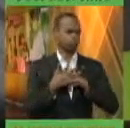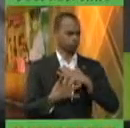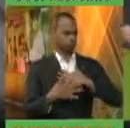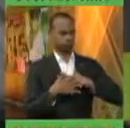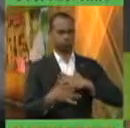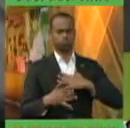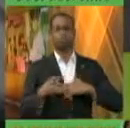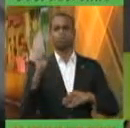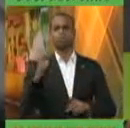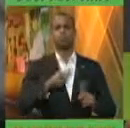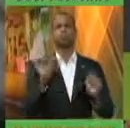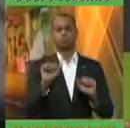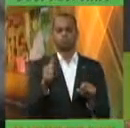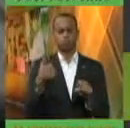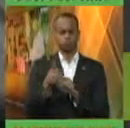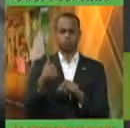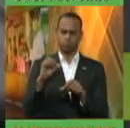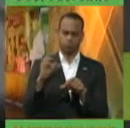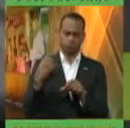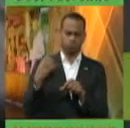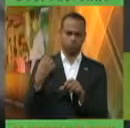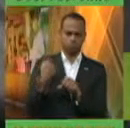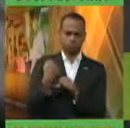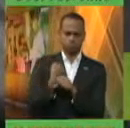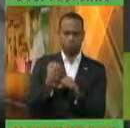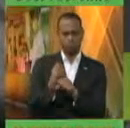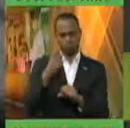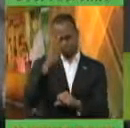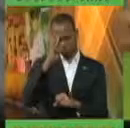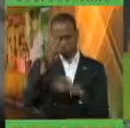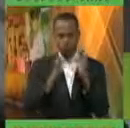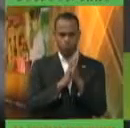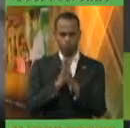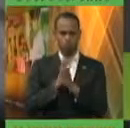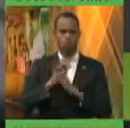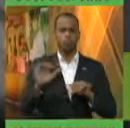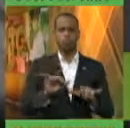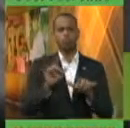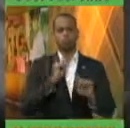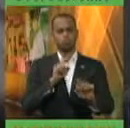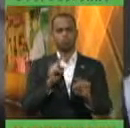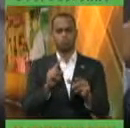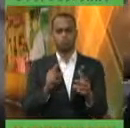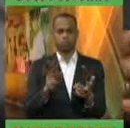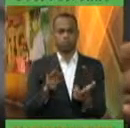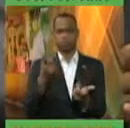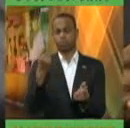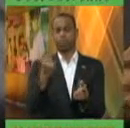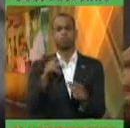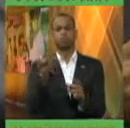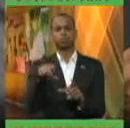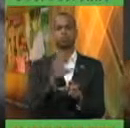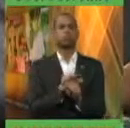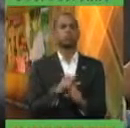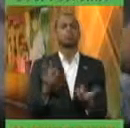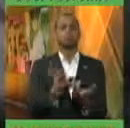comunidad desarrollar tecnología para llevar su persona con discapacidad a la playa y vamos primero a recuperar lo que la tradición